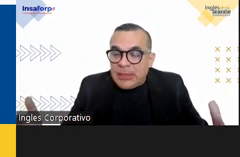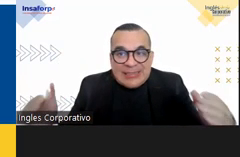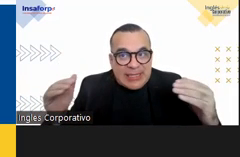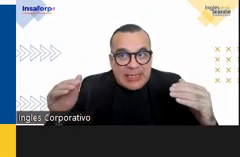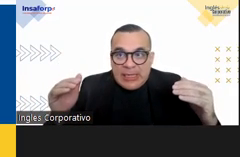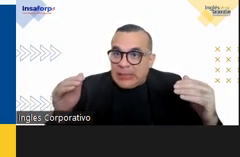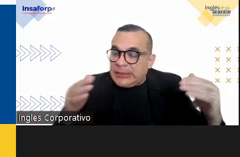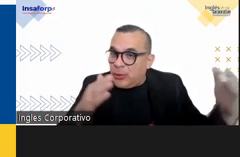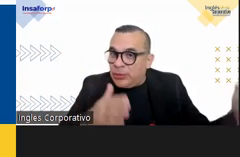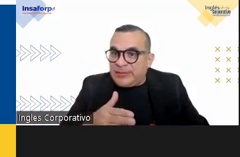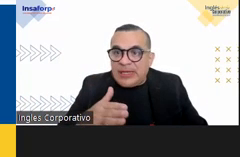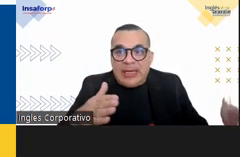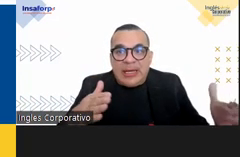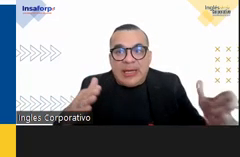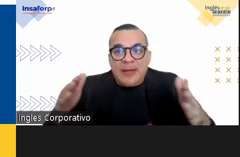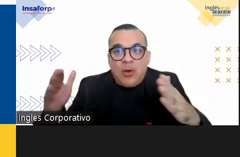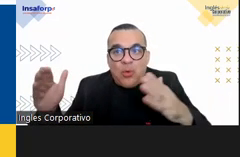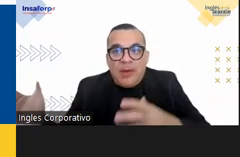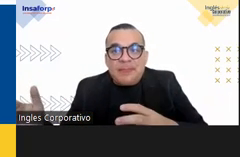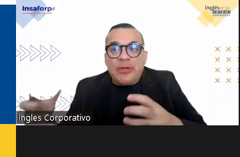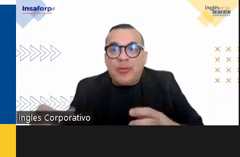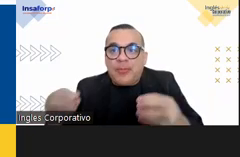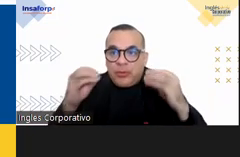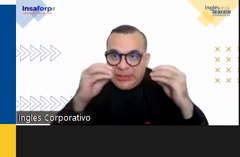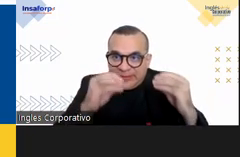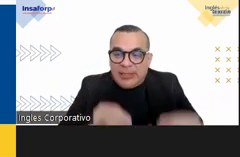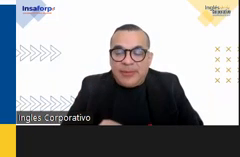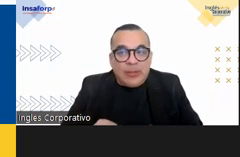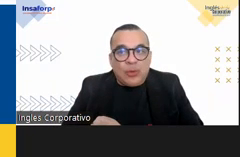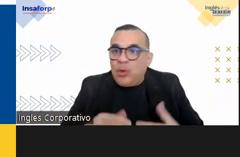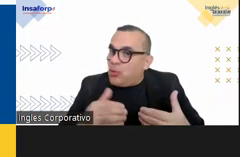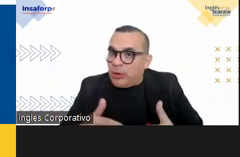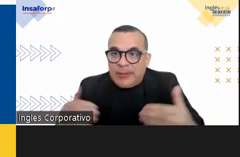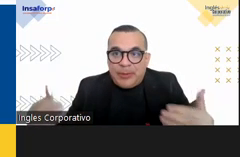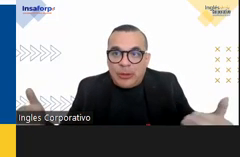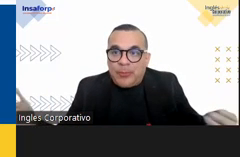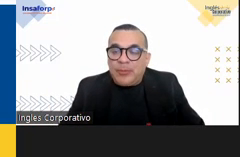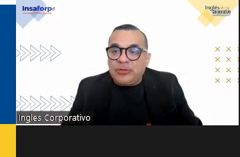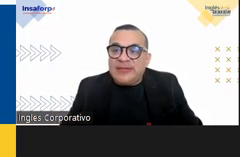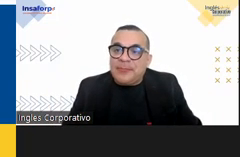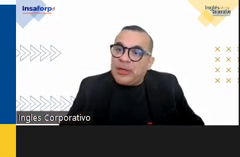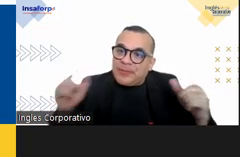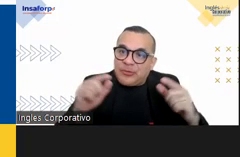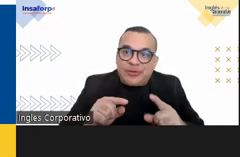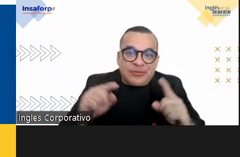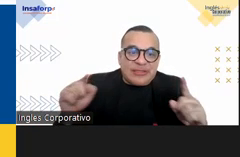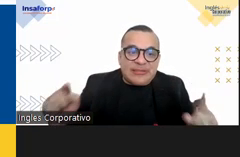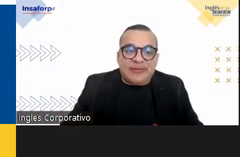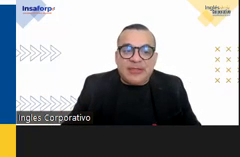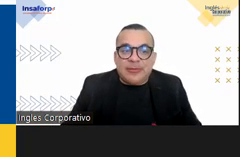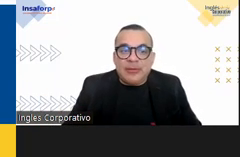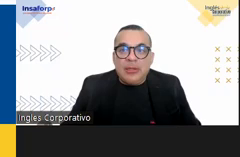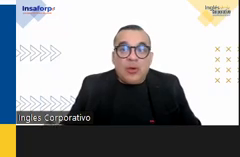límites. Hasta de lunes a jueves podemos utilizar el vehículo, luego después no lo podemos utilizar porque el presupuesto